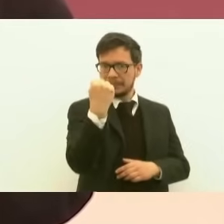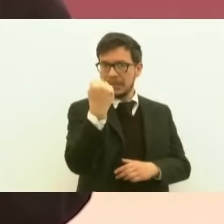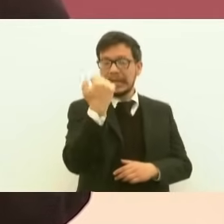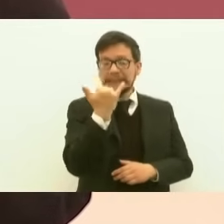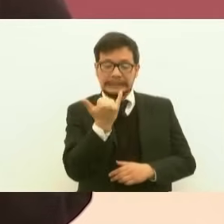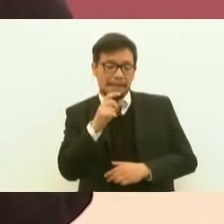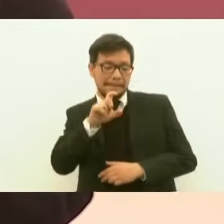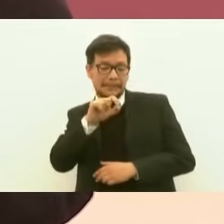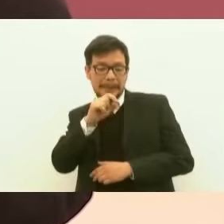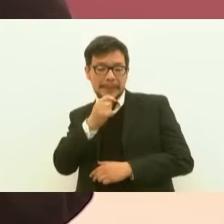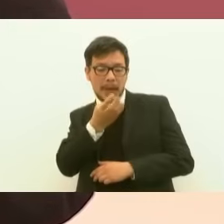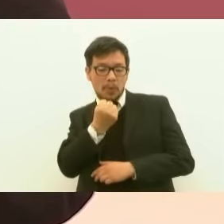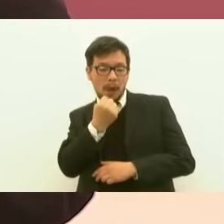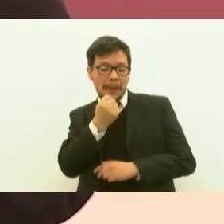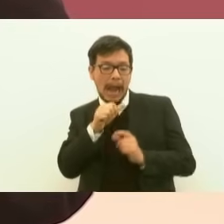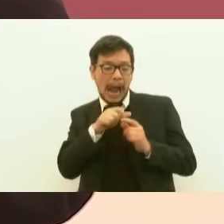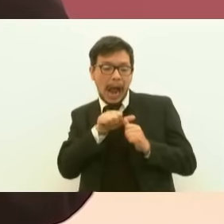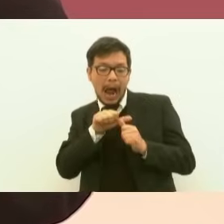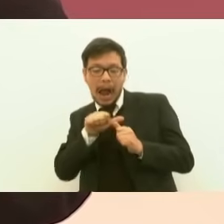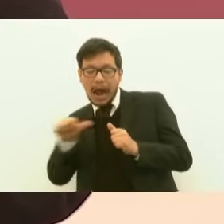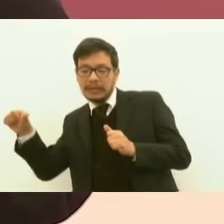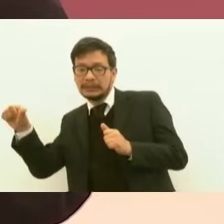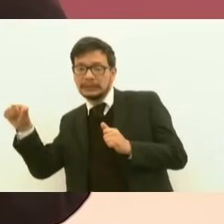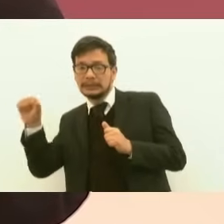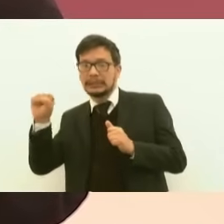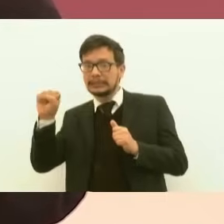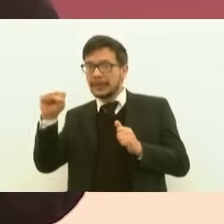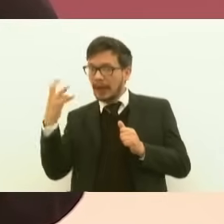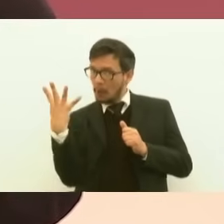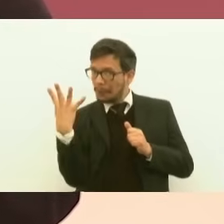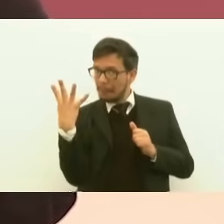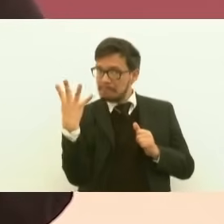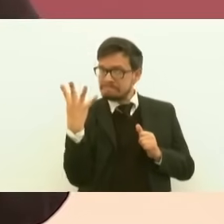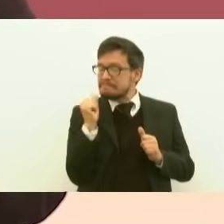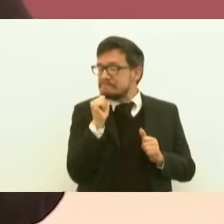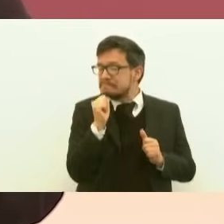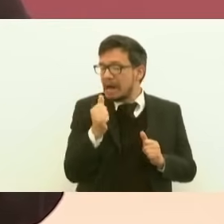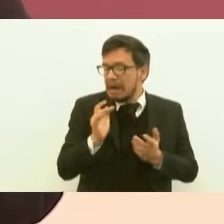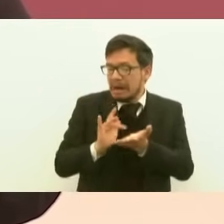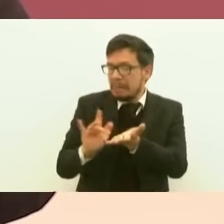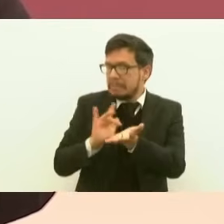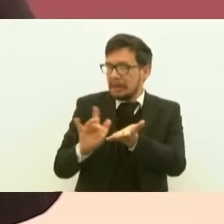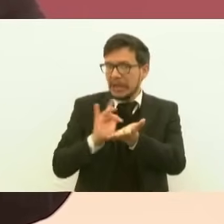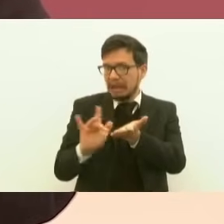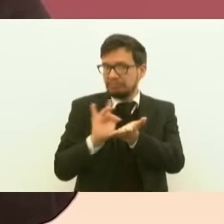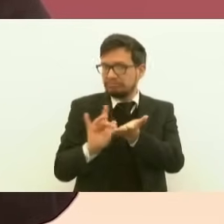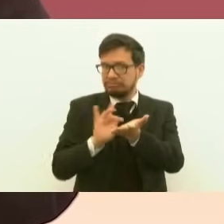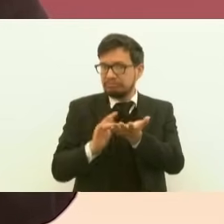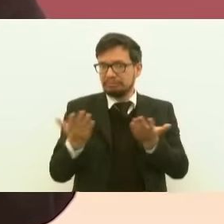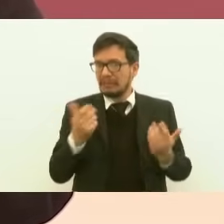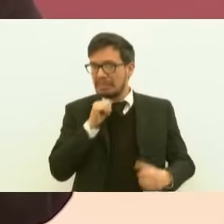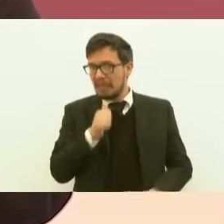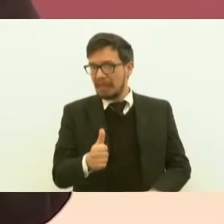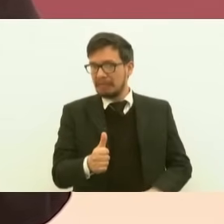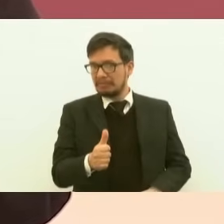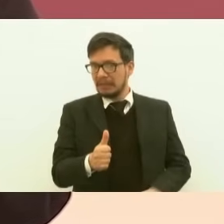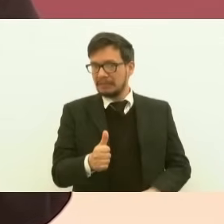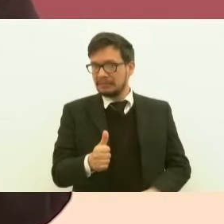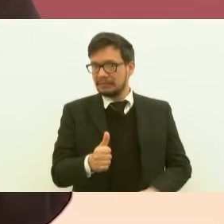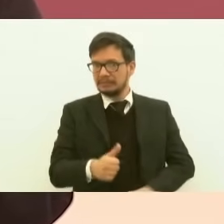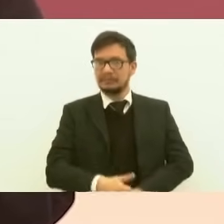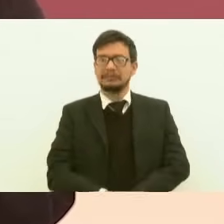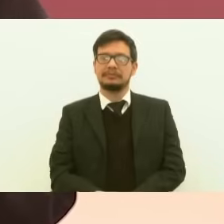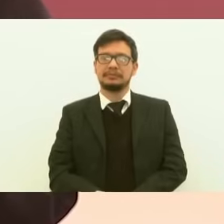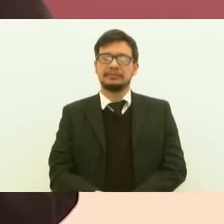a 64 no recibían nada y todavía no se ha llevado a